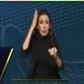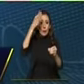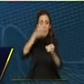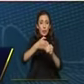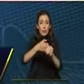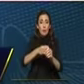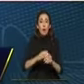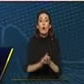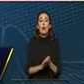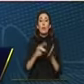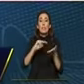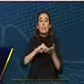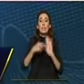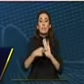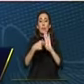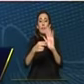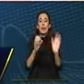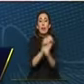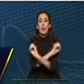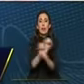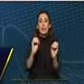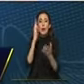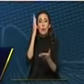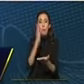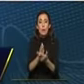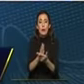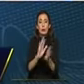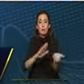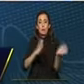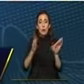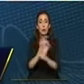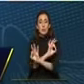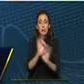cero. El objetivo es cero.